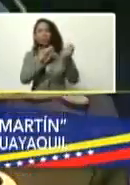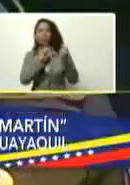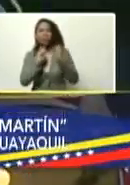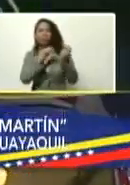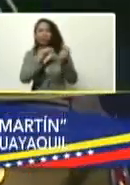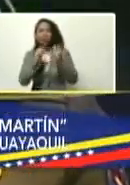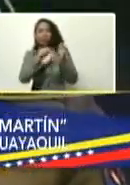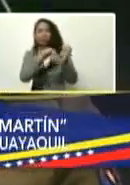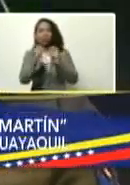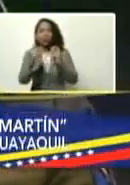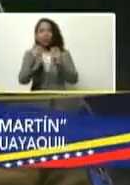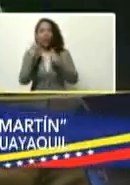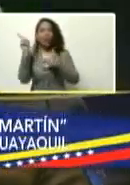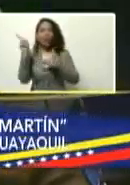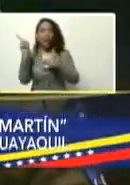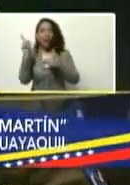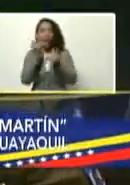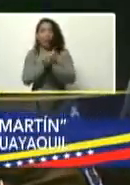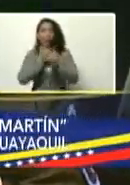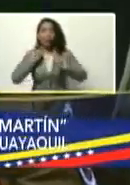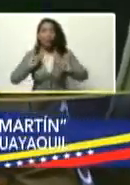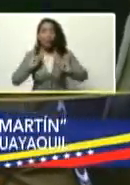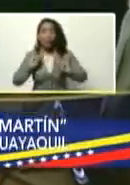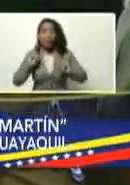era la independencia de América.